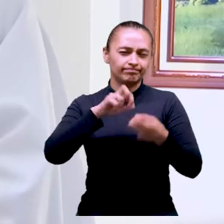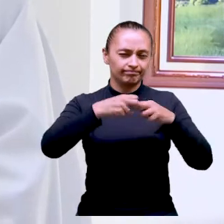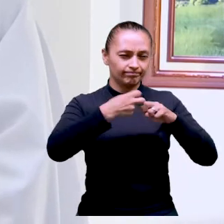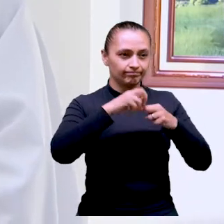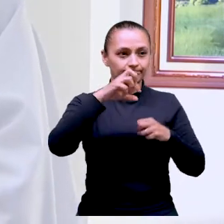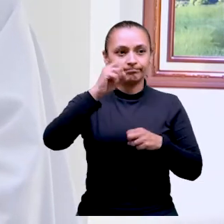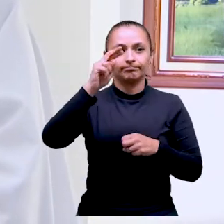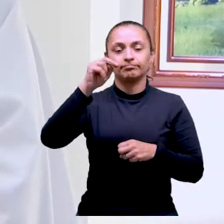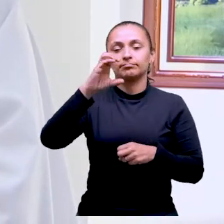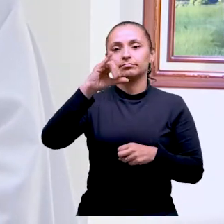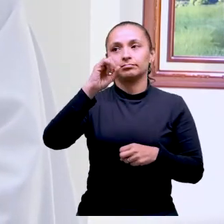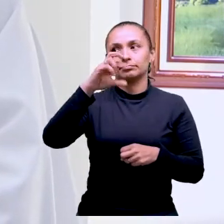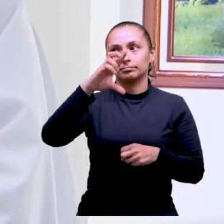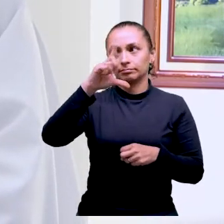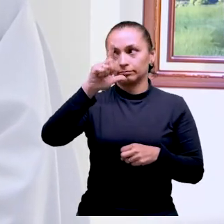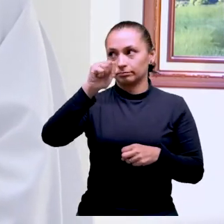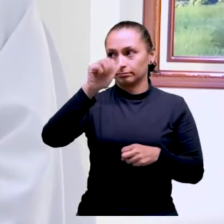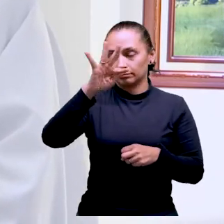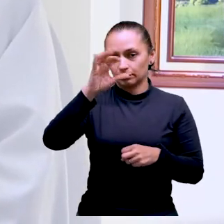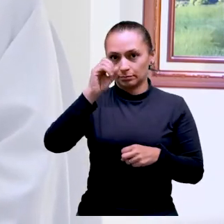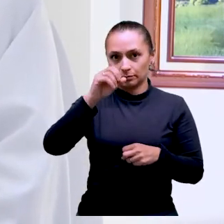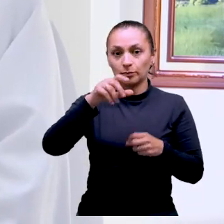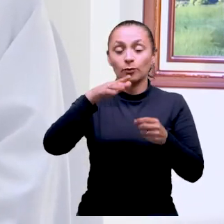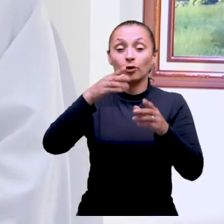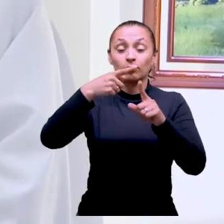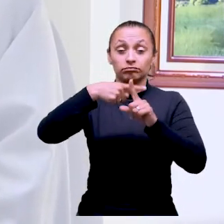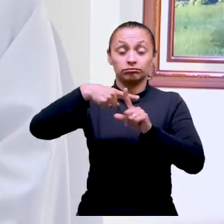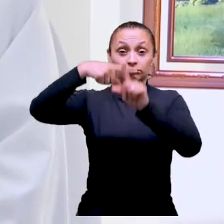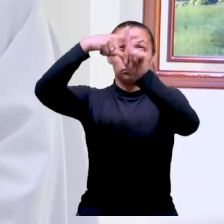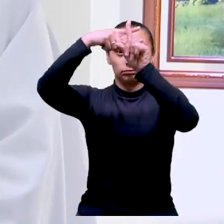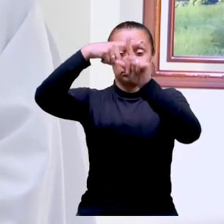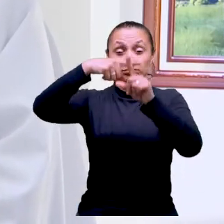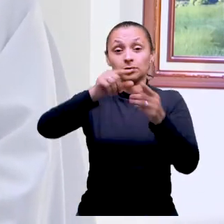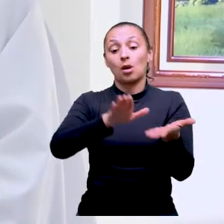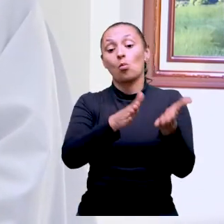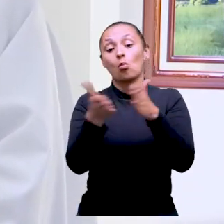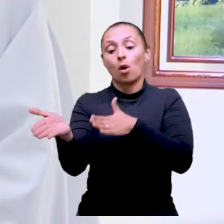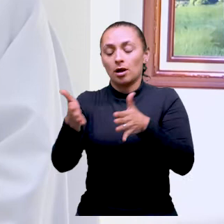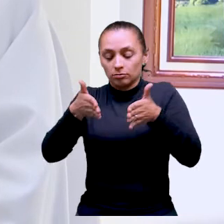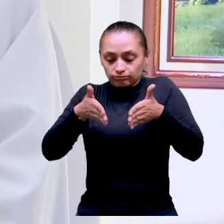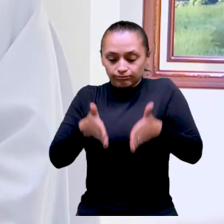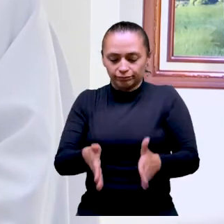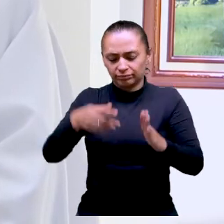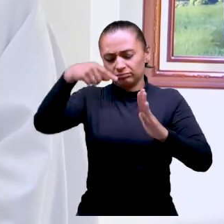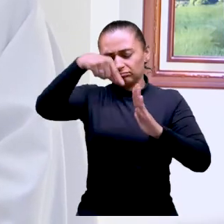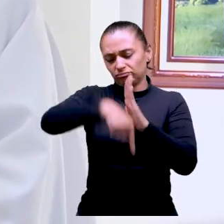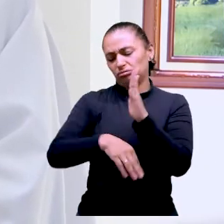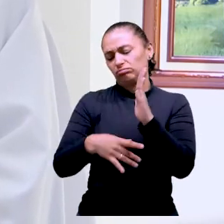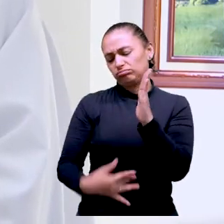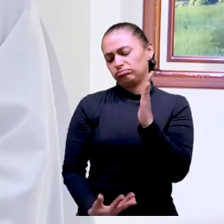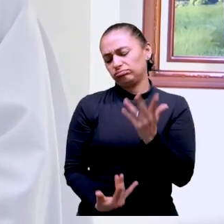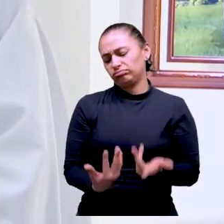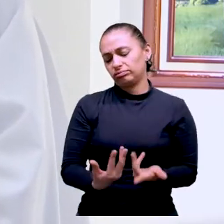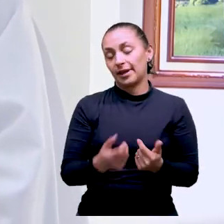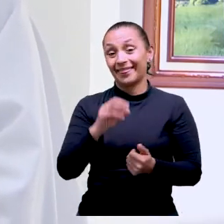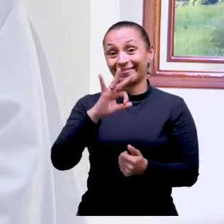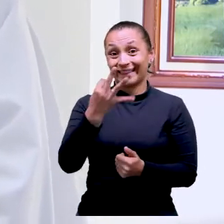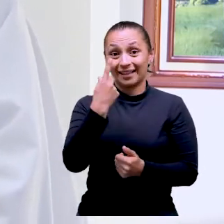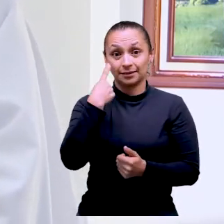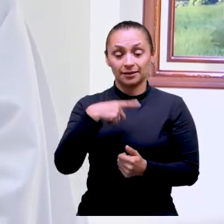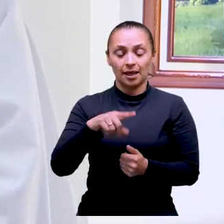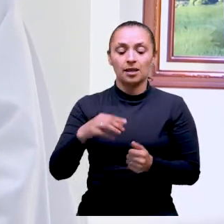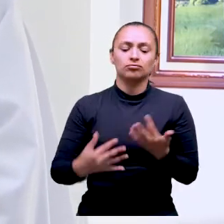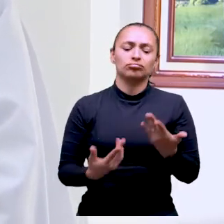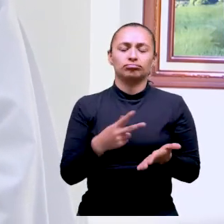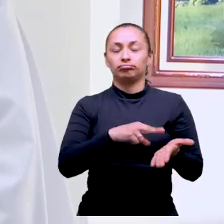virgen padeció bajo el poder de poncio pilato fue crucificado muerto y sepultado descendió a los